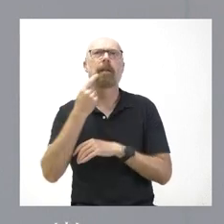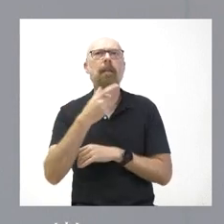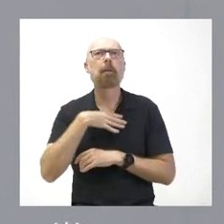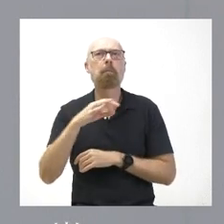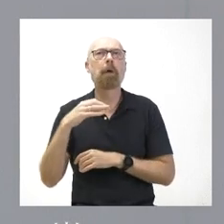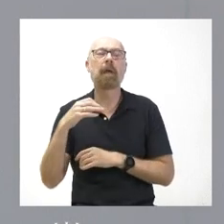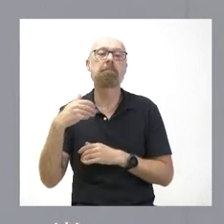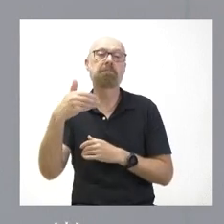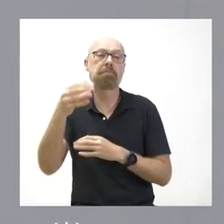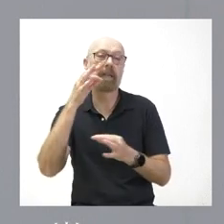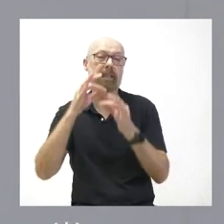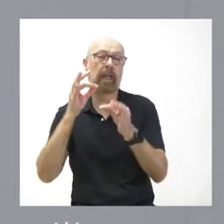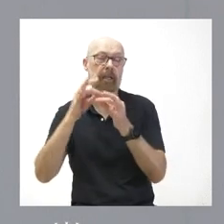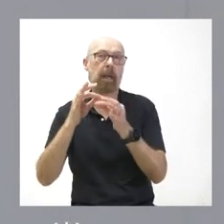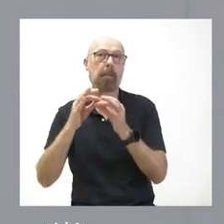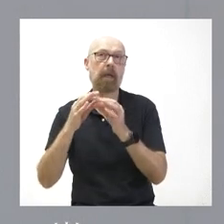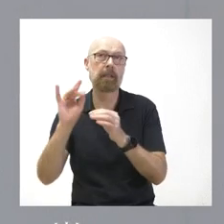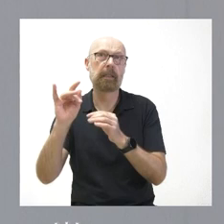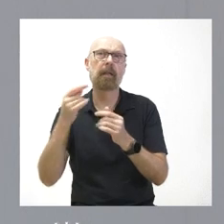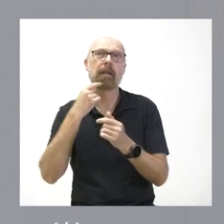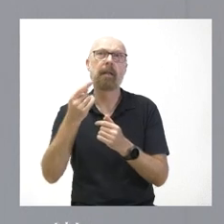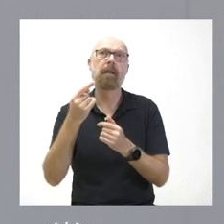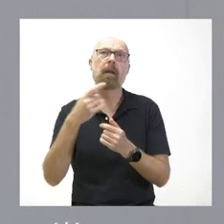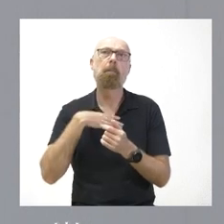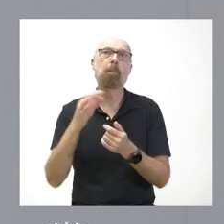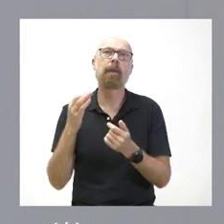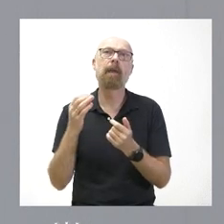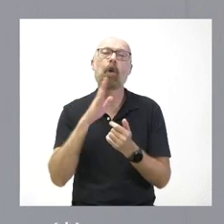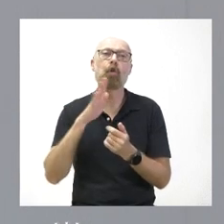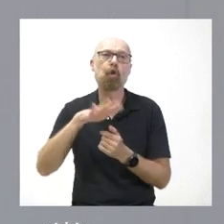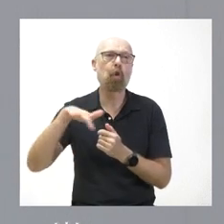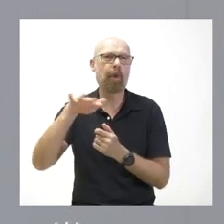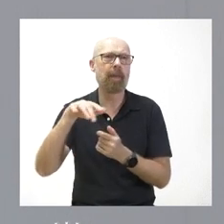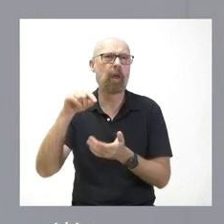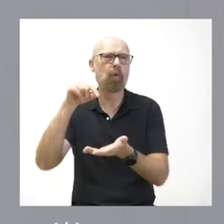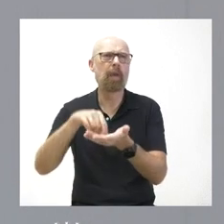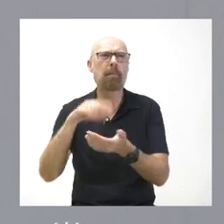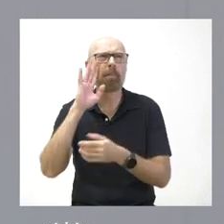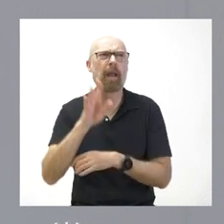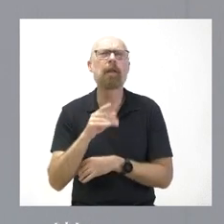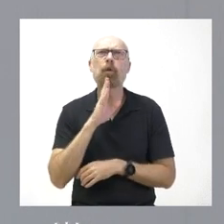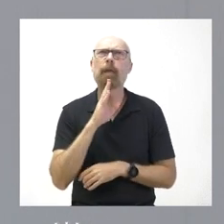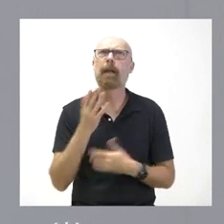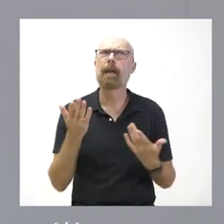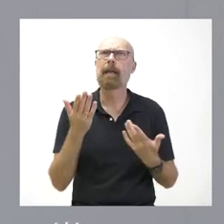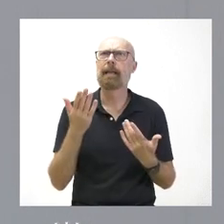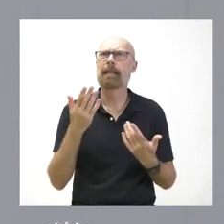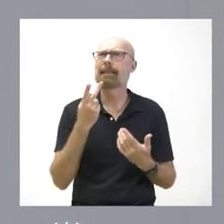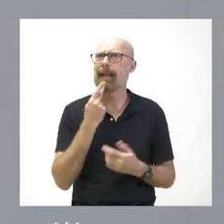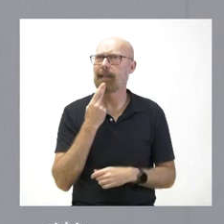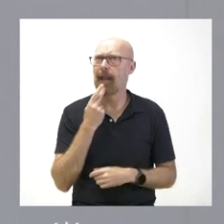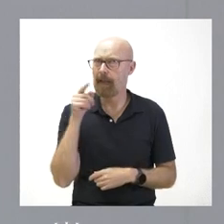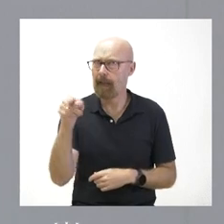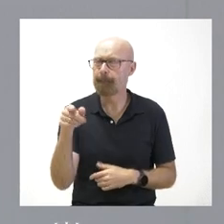de septiembre citó la ciudad donde se convocaría y se celebraría que creo que es la ciudad de Santander